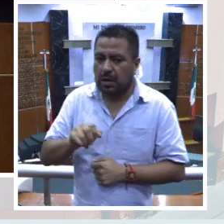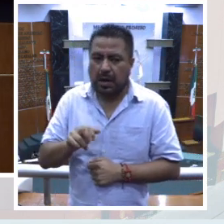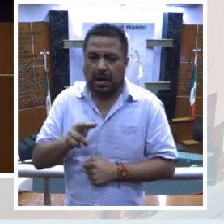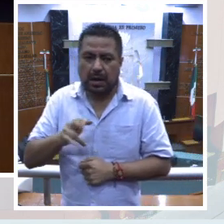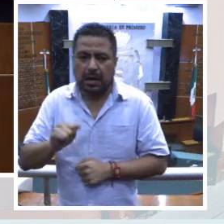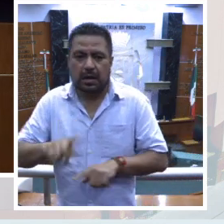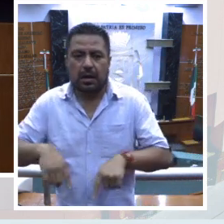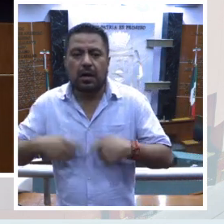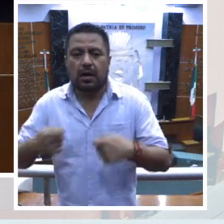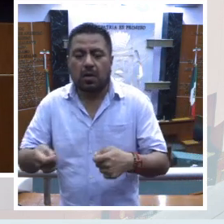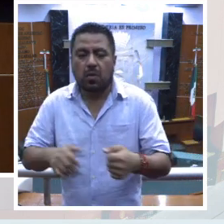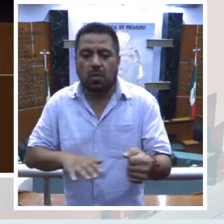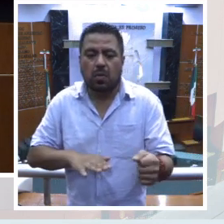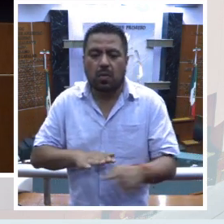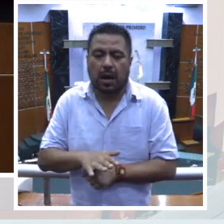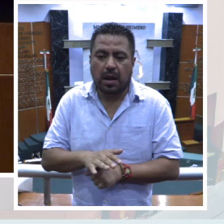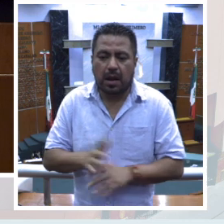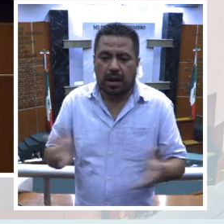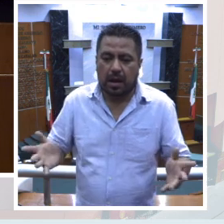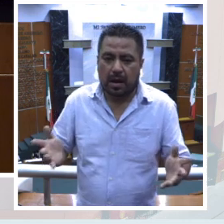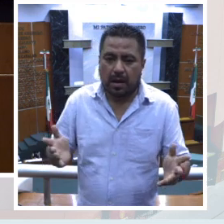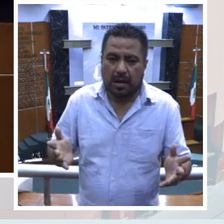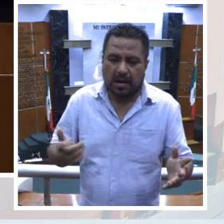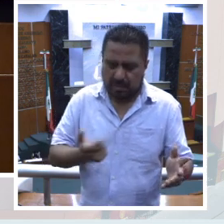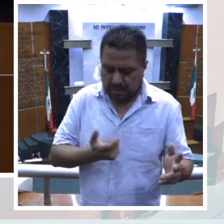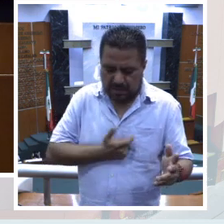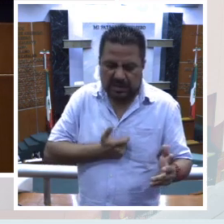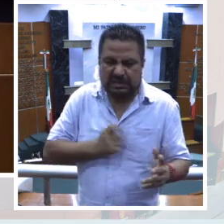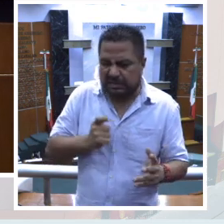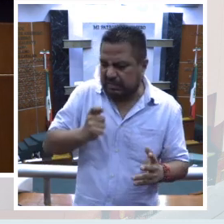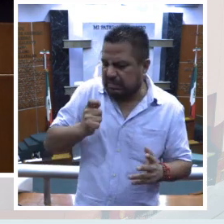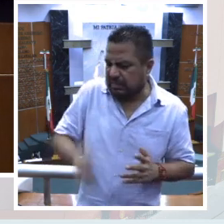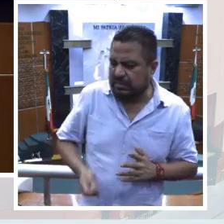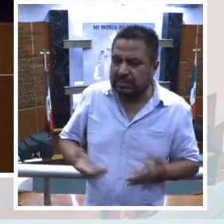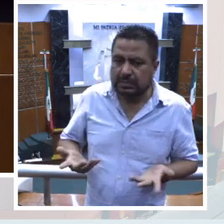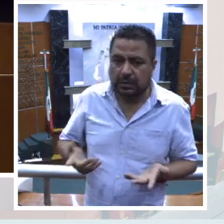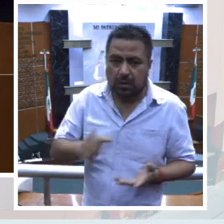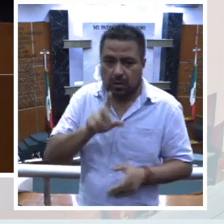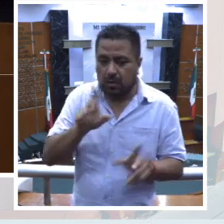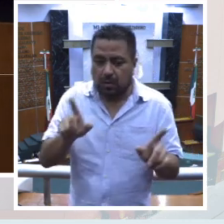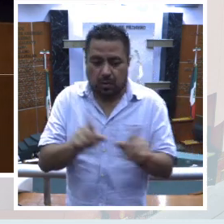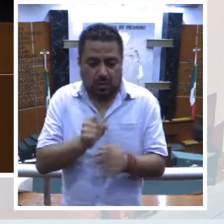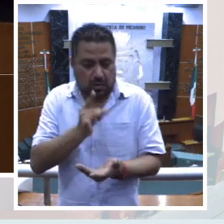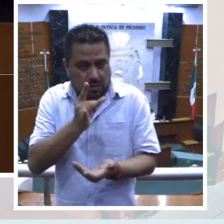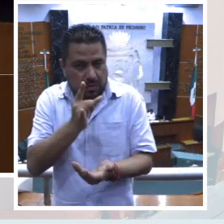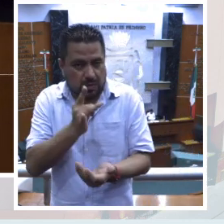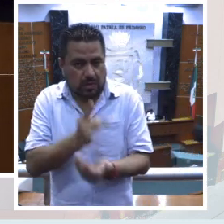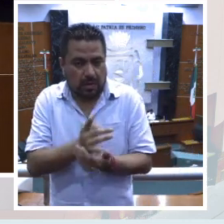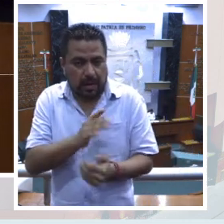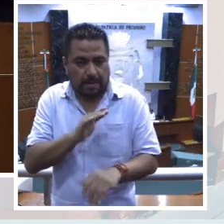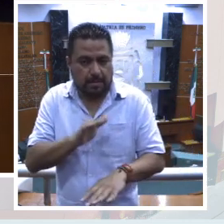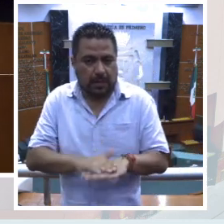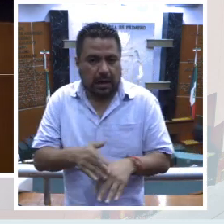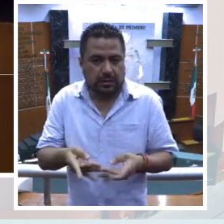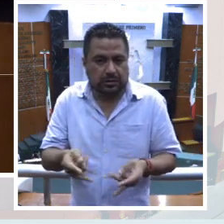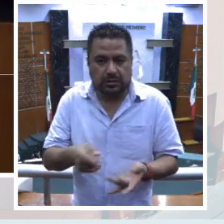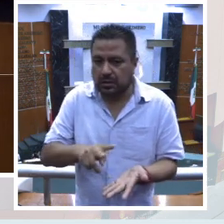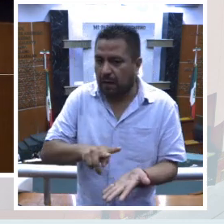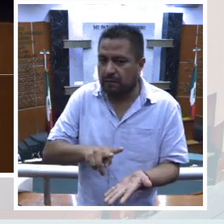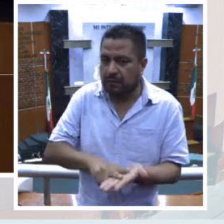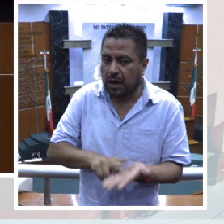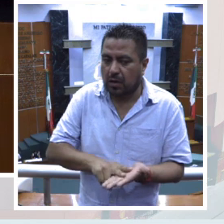otorga la otorgar la presa Eduardo Neri representa no solo la justa exaltación del más puro valor